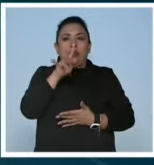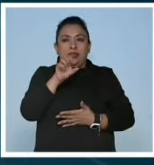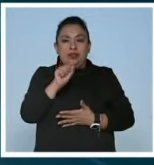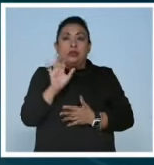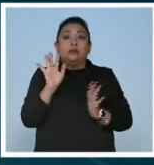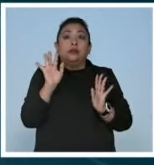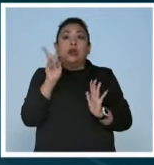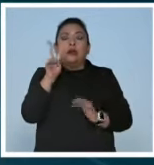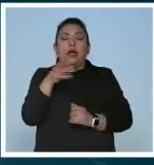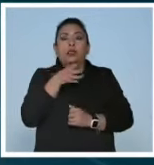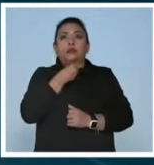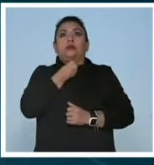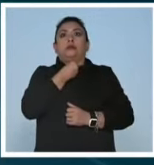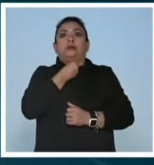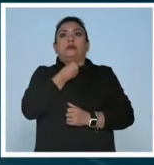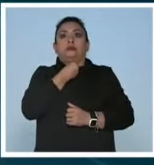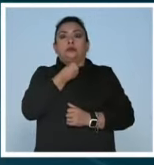Bueno, me atraganté,